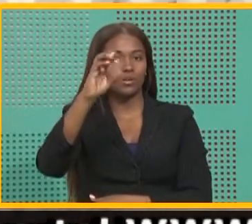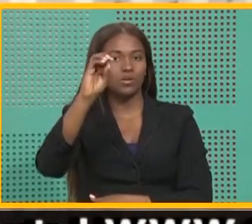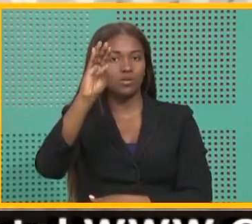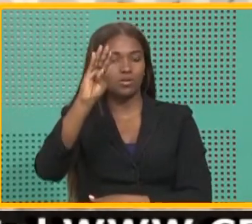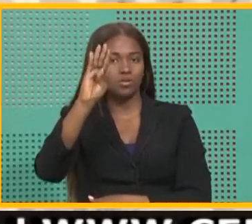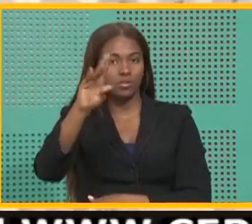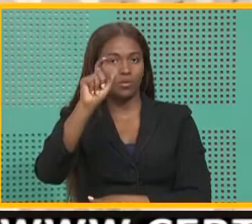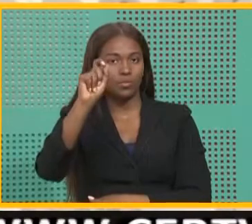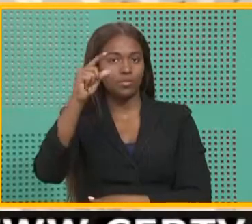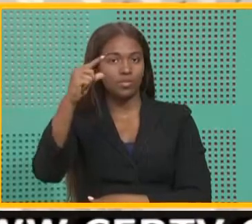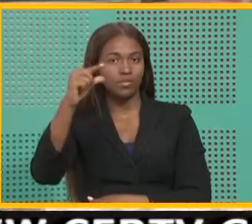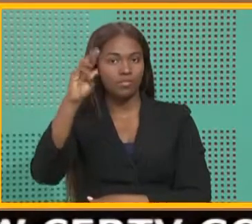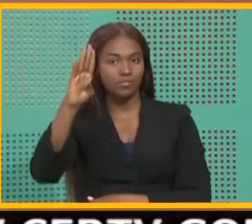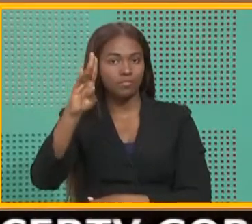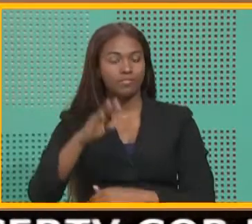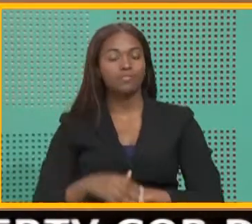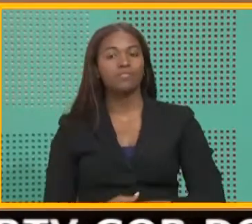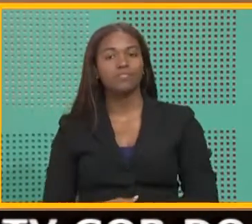www.intrant.go.bdo.